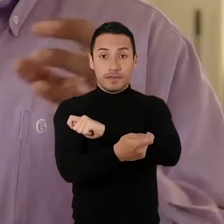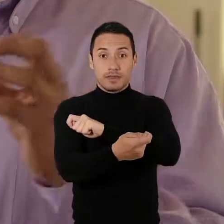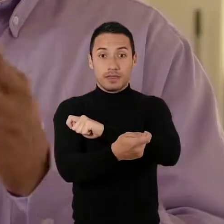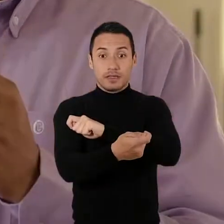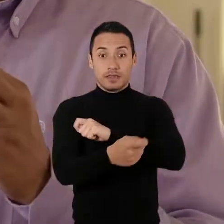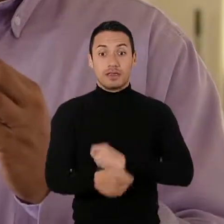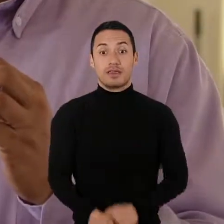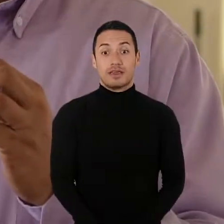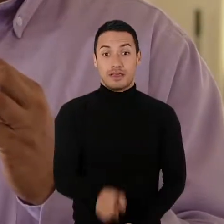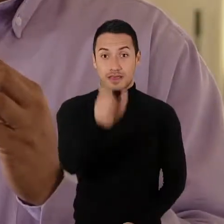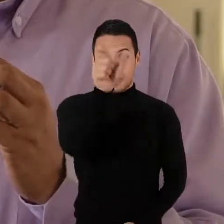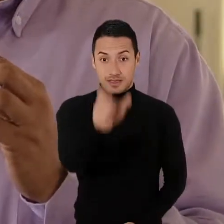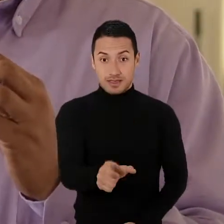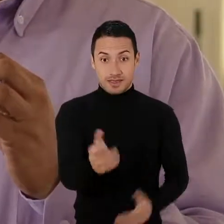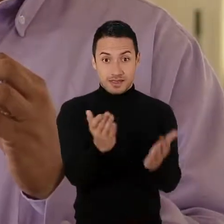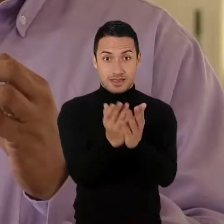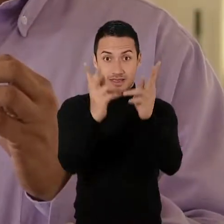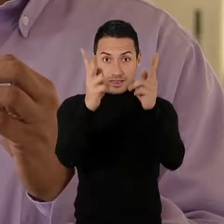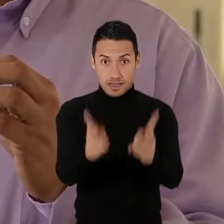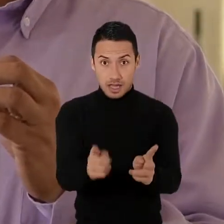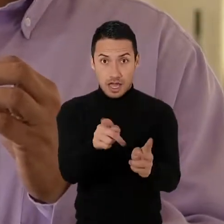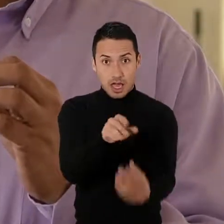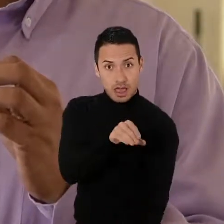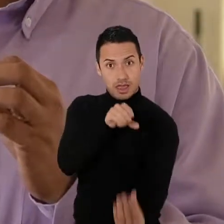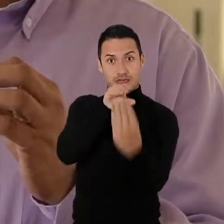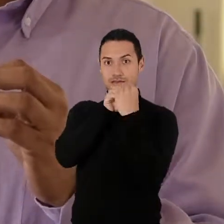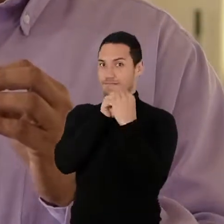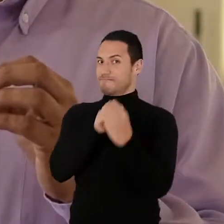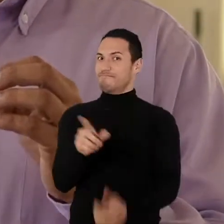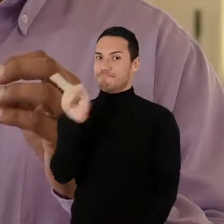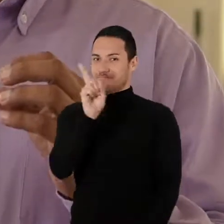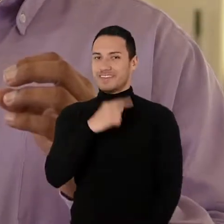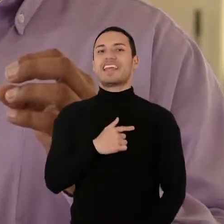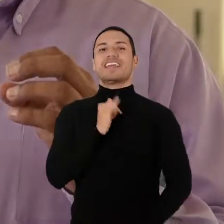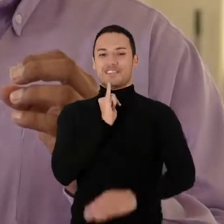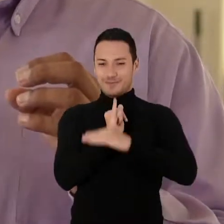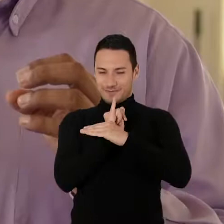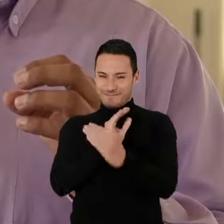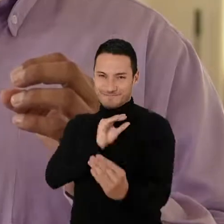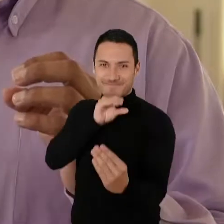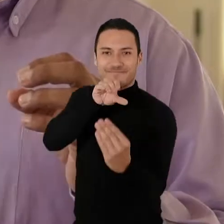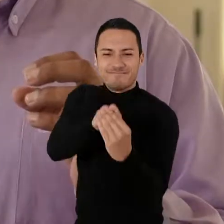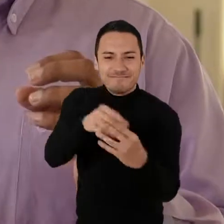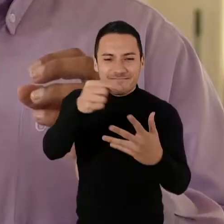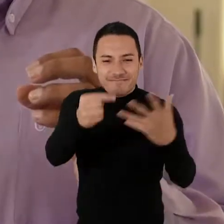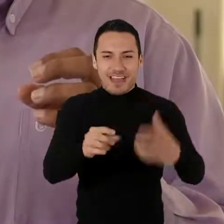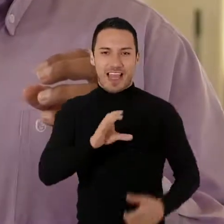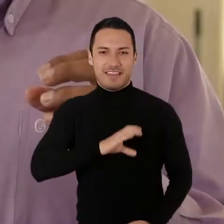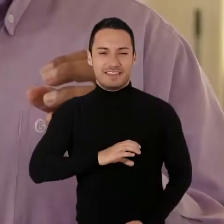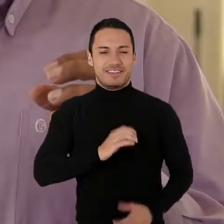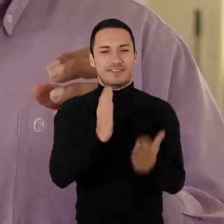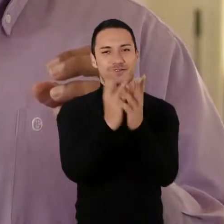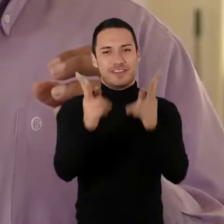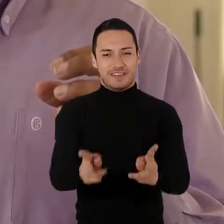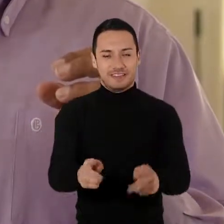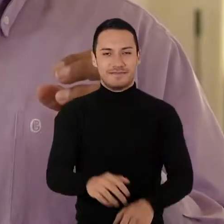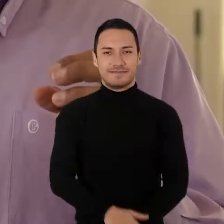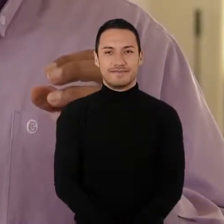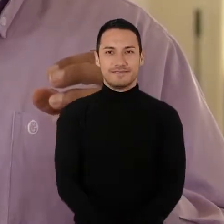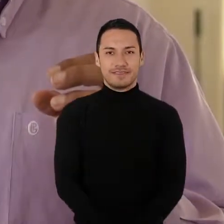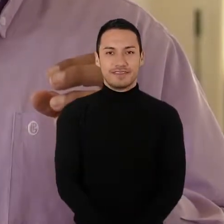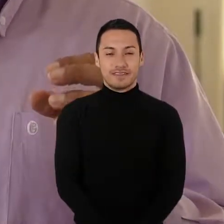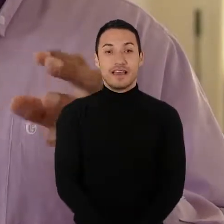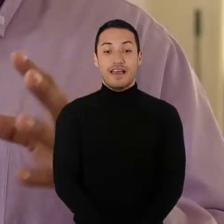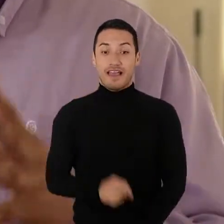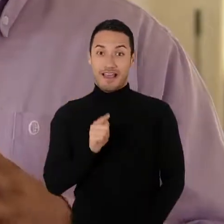hemos cambiado el esquema de que es el niño el que se ajusta a la institución y ahora es la institución la que se ajusta a las características